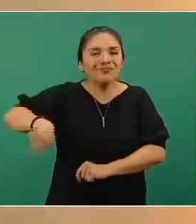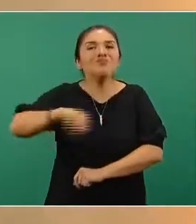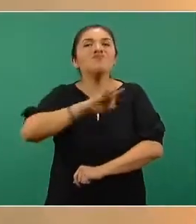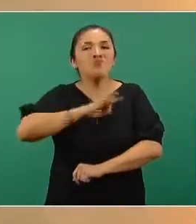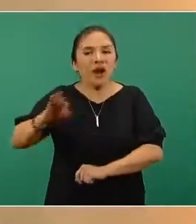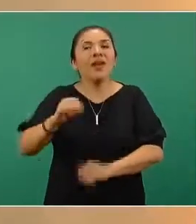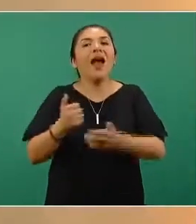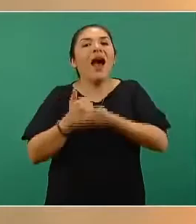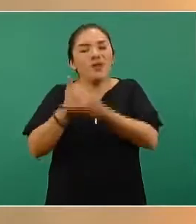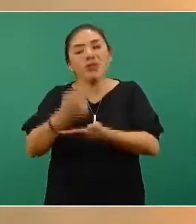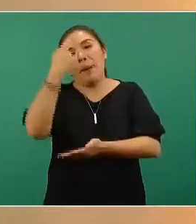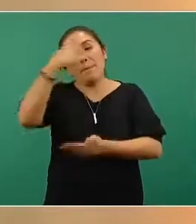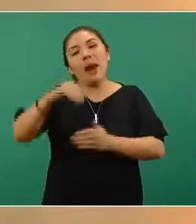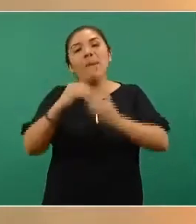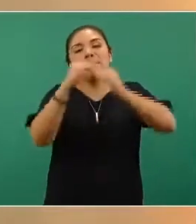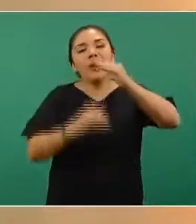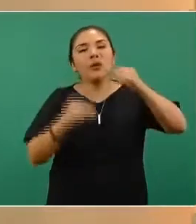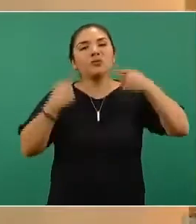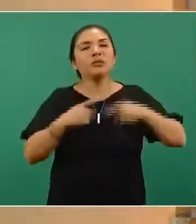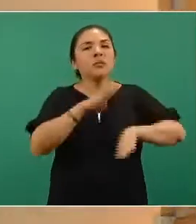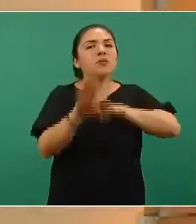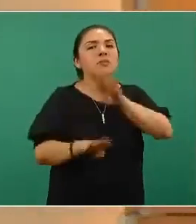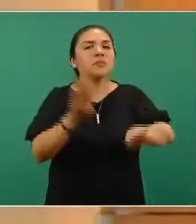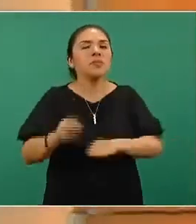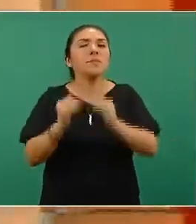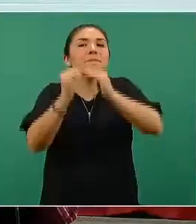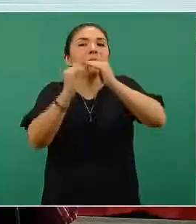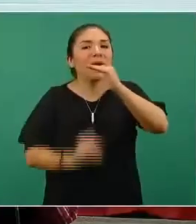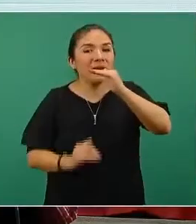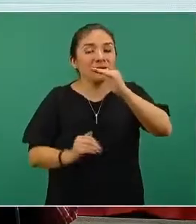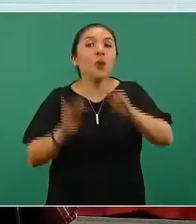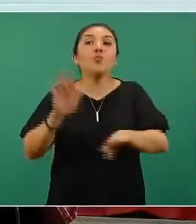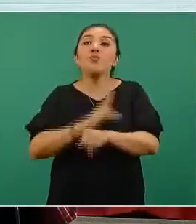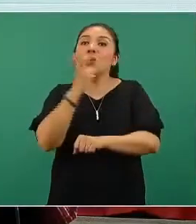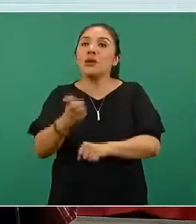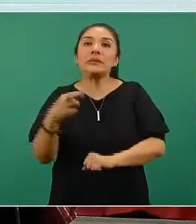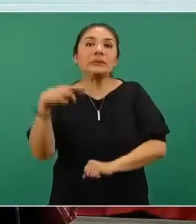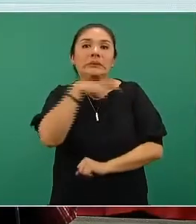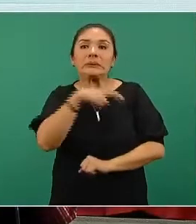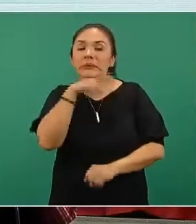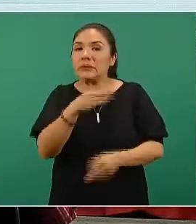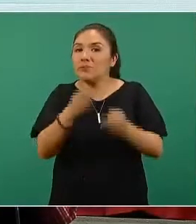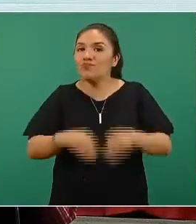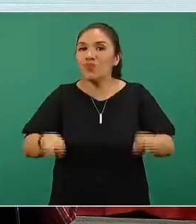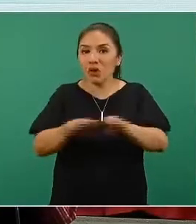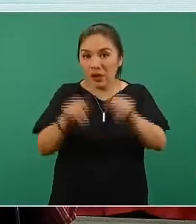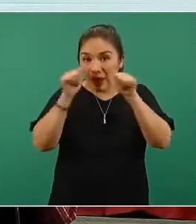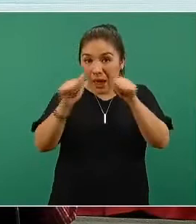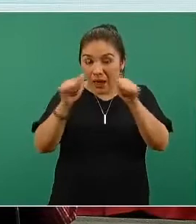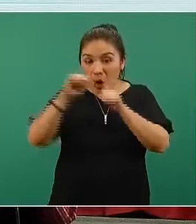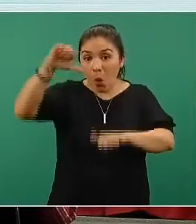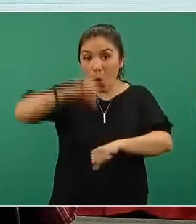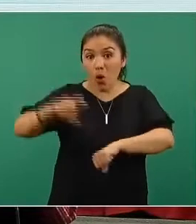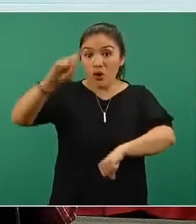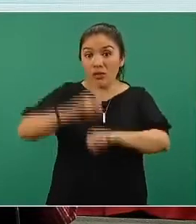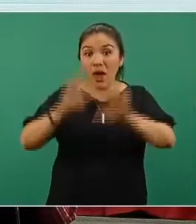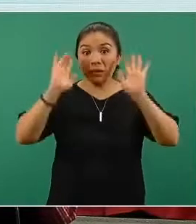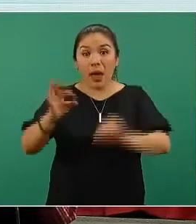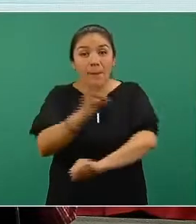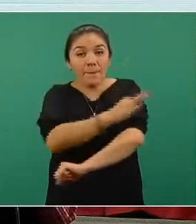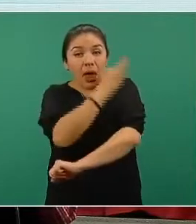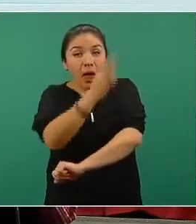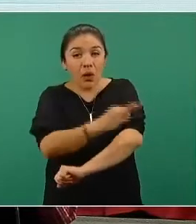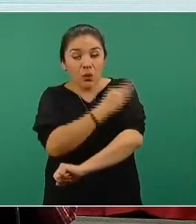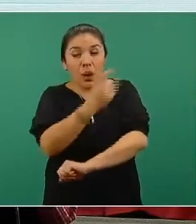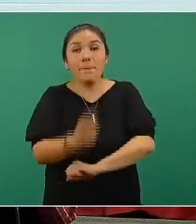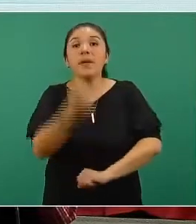en reducción de la mortalidad, y por eso la prioridad que ha tenido. Hasta el día de hoy se han vacunado en